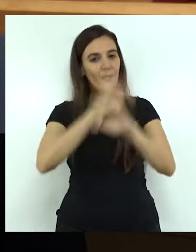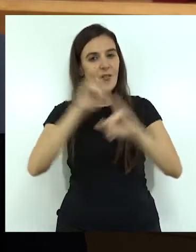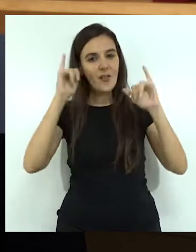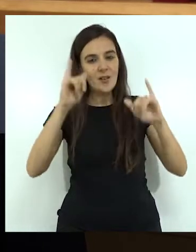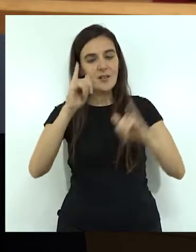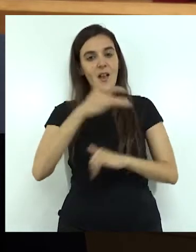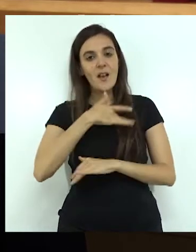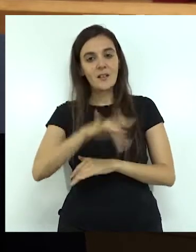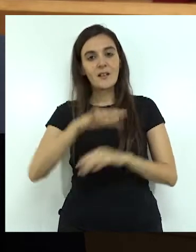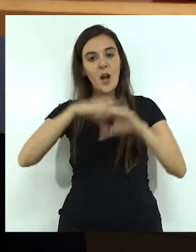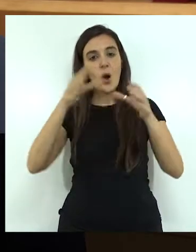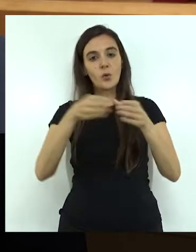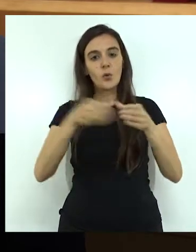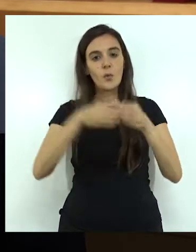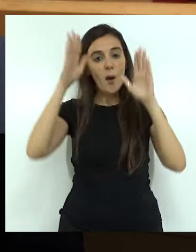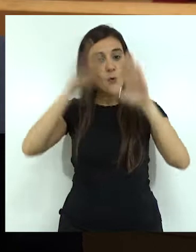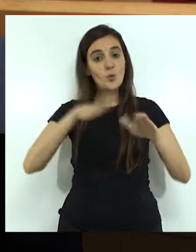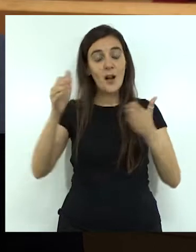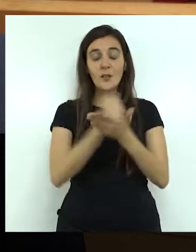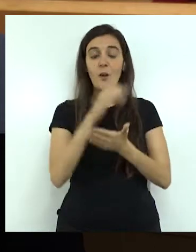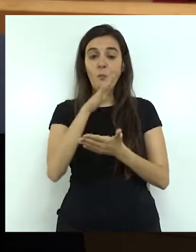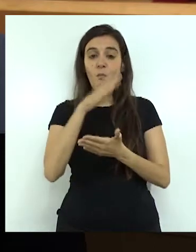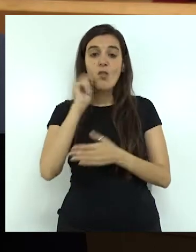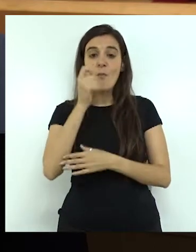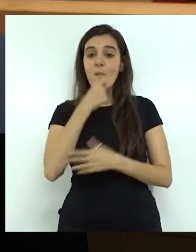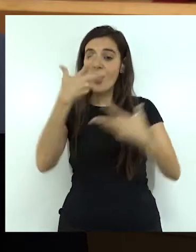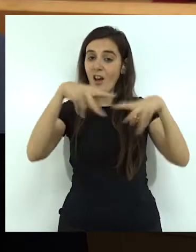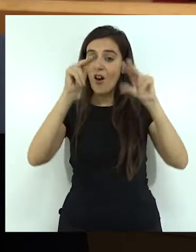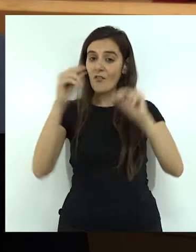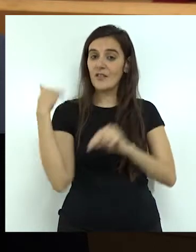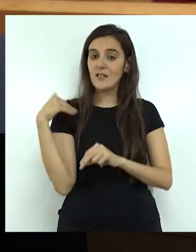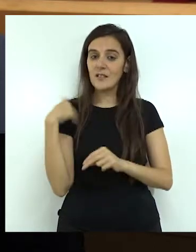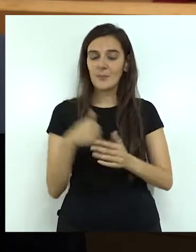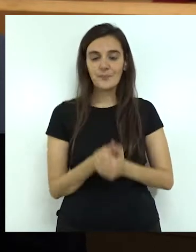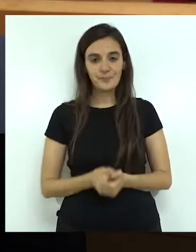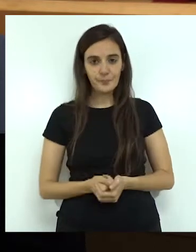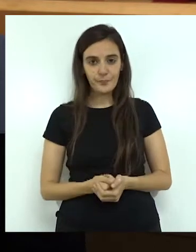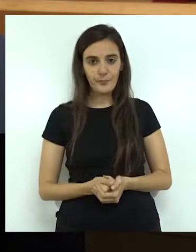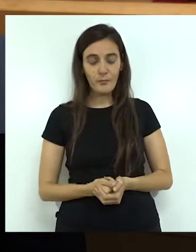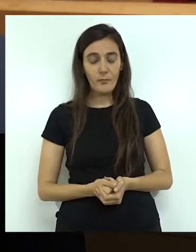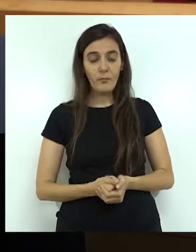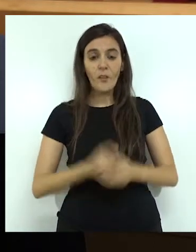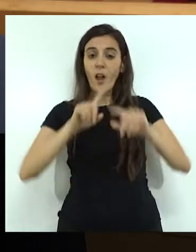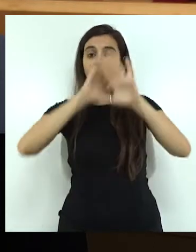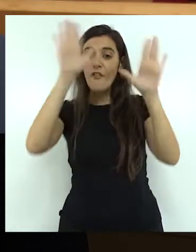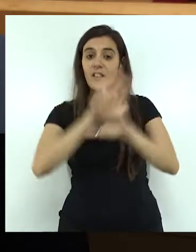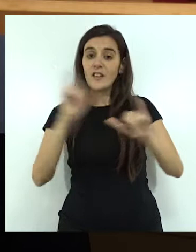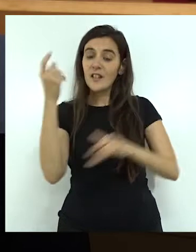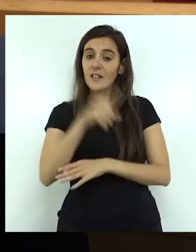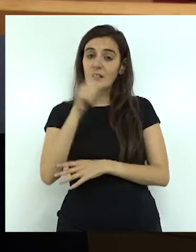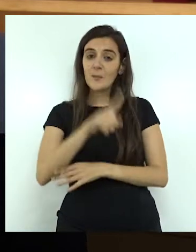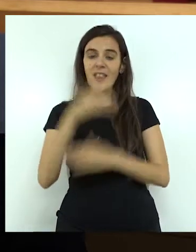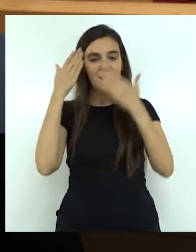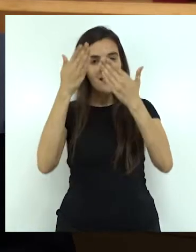comunidad musulmana por la finalización del mes de ramadán junto con la felicitación mi sincero